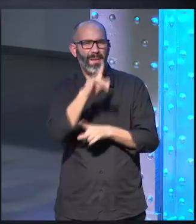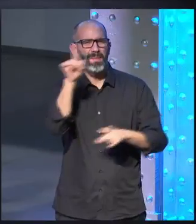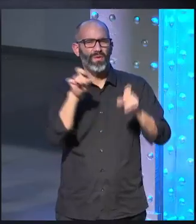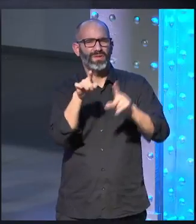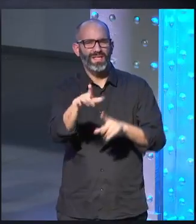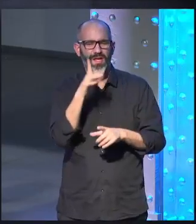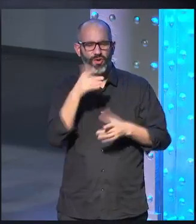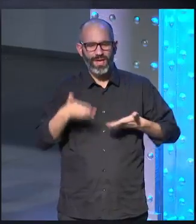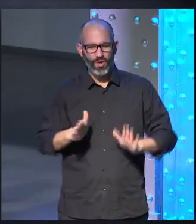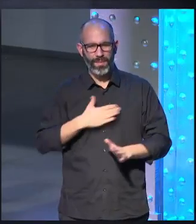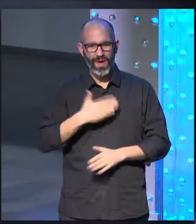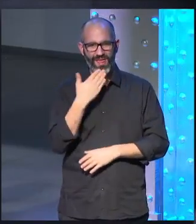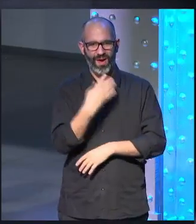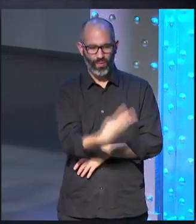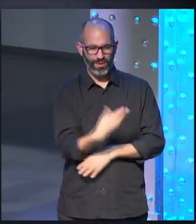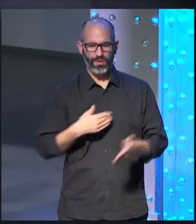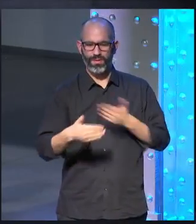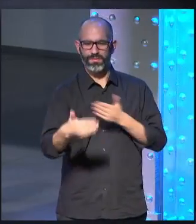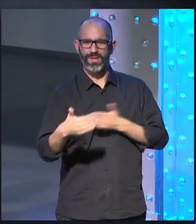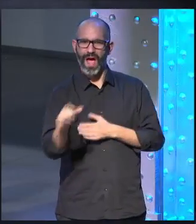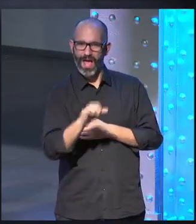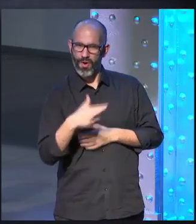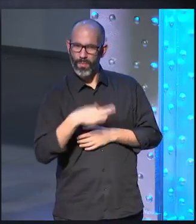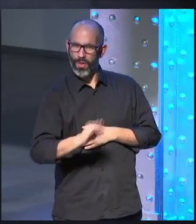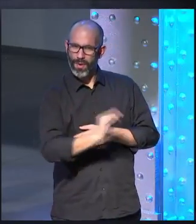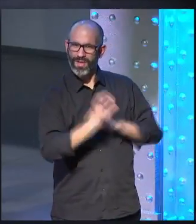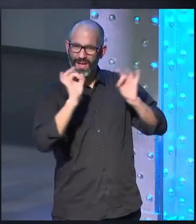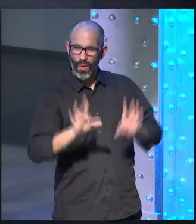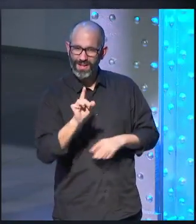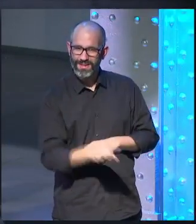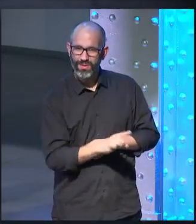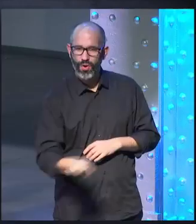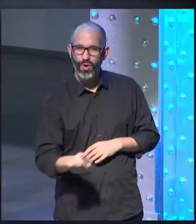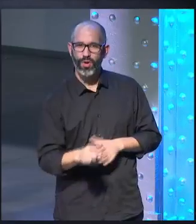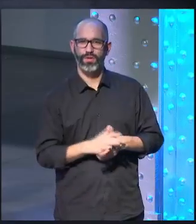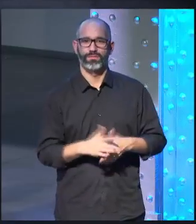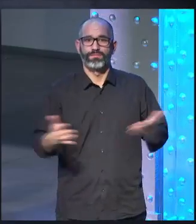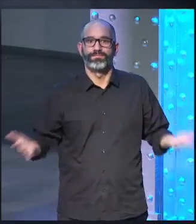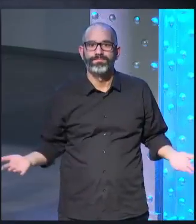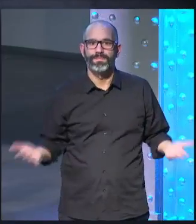con un hijo de 4 años, dentro de un par de años, ¿le podré hacer esa pregunta? Si